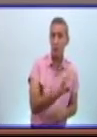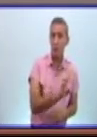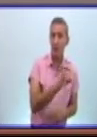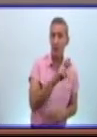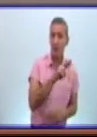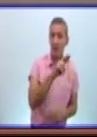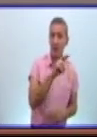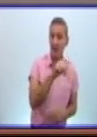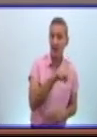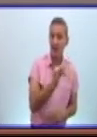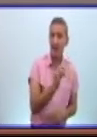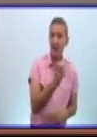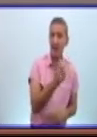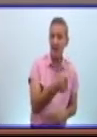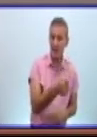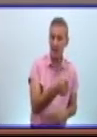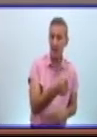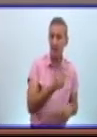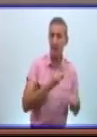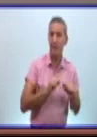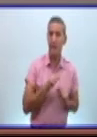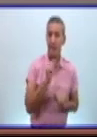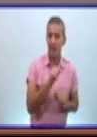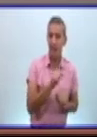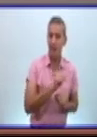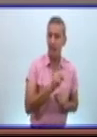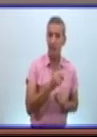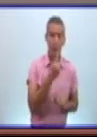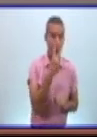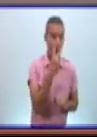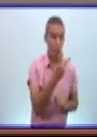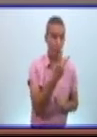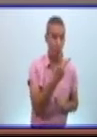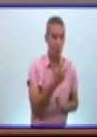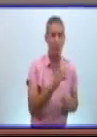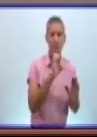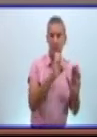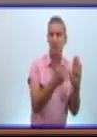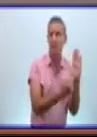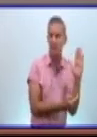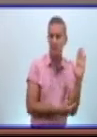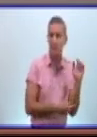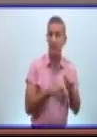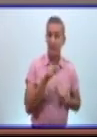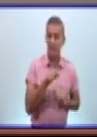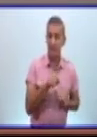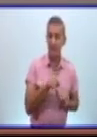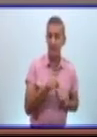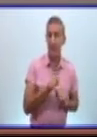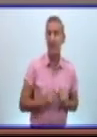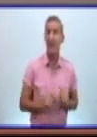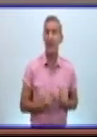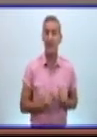se observan sus componentes. Pero además, esta mezcla homogénea, donde no se observan a simple vista